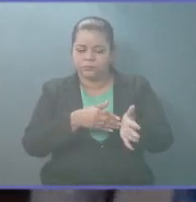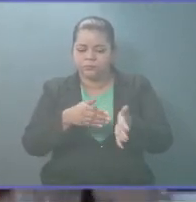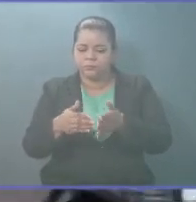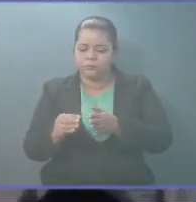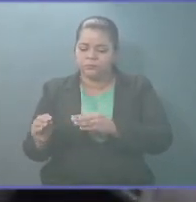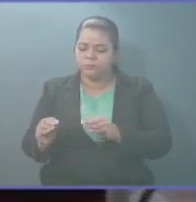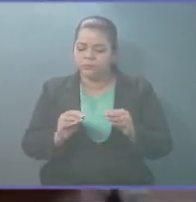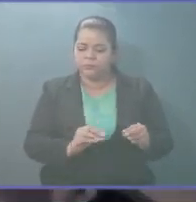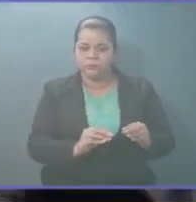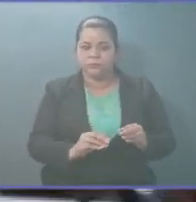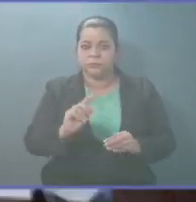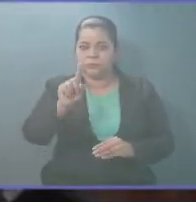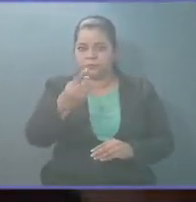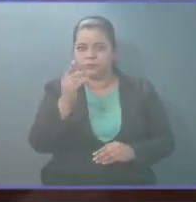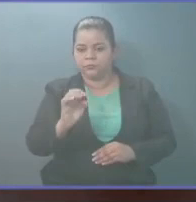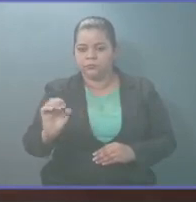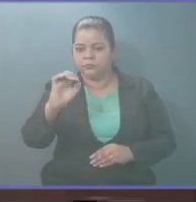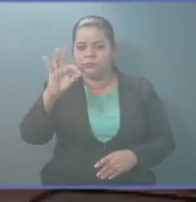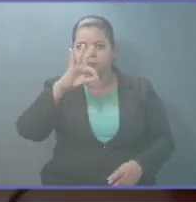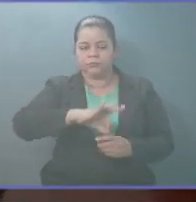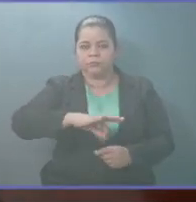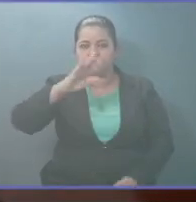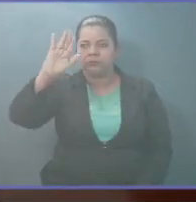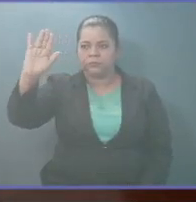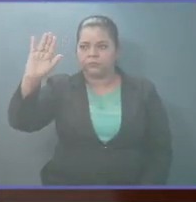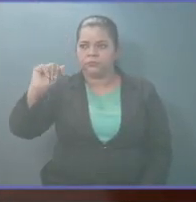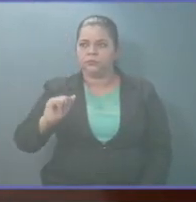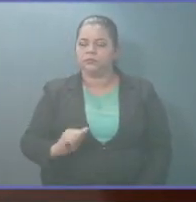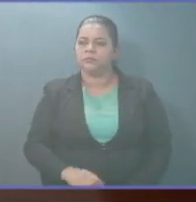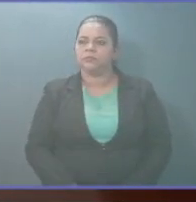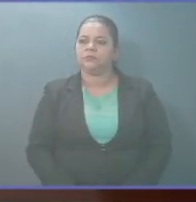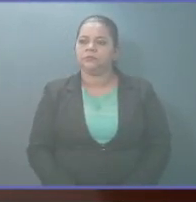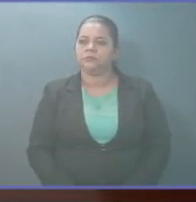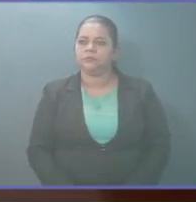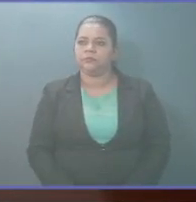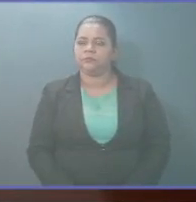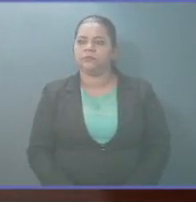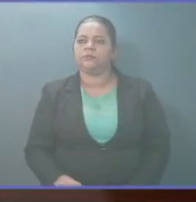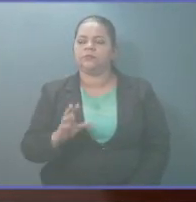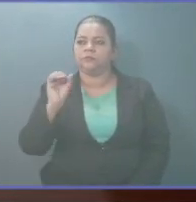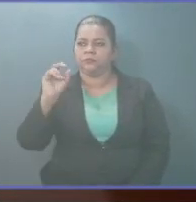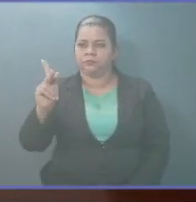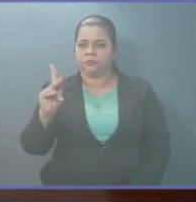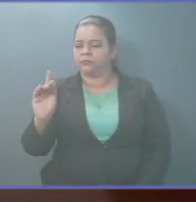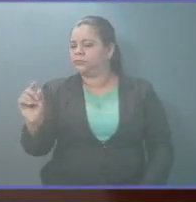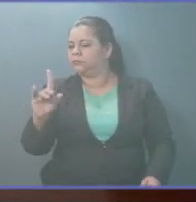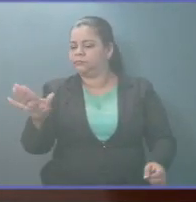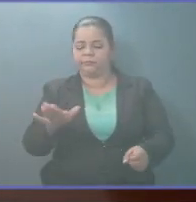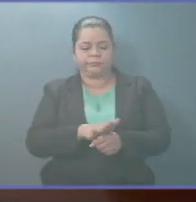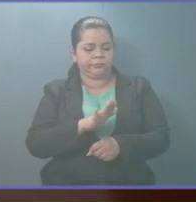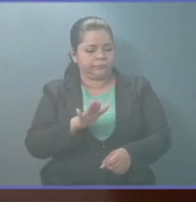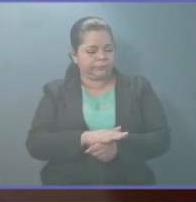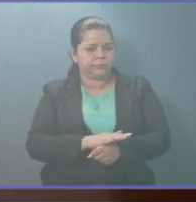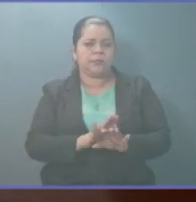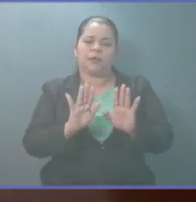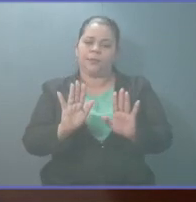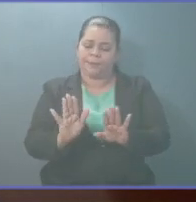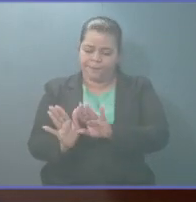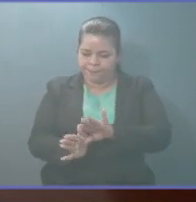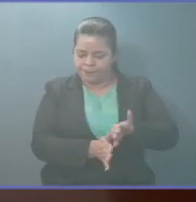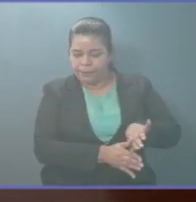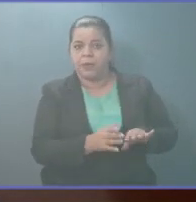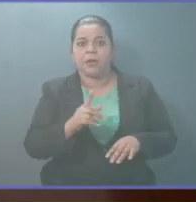pero la verdad que yo no voy a ser un problema para mi país. No me voy a valer de mi